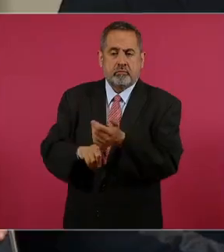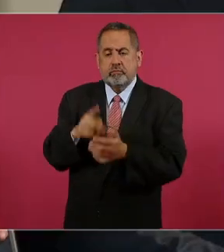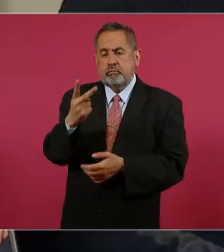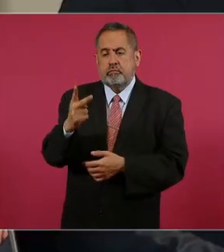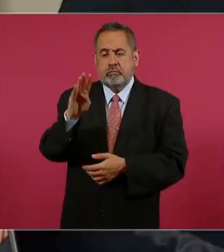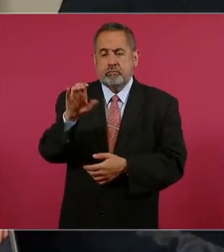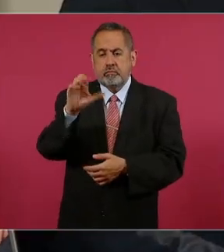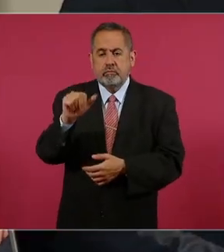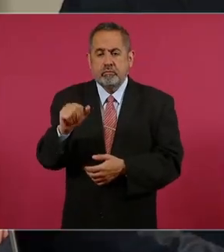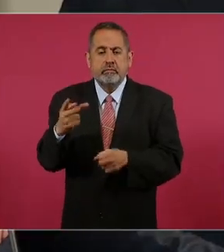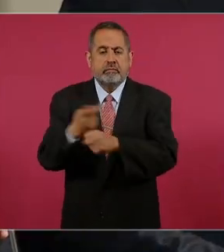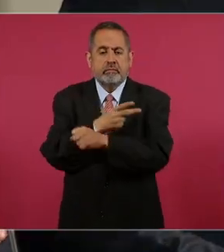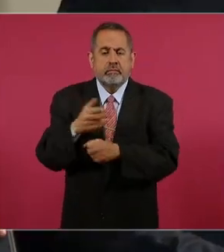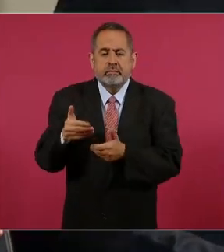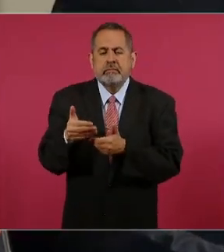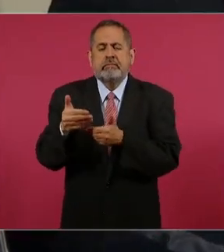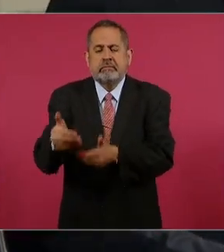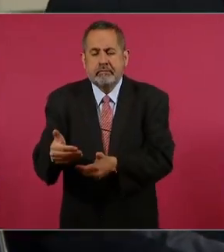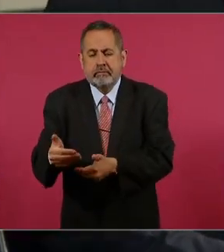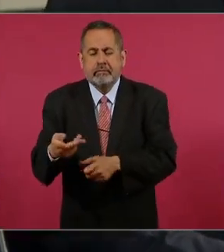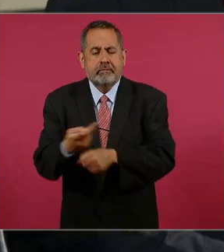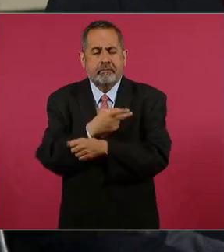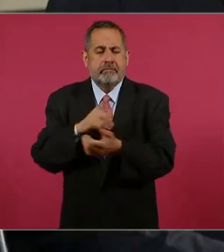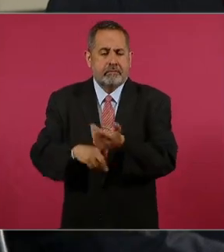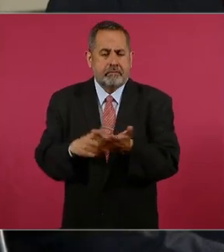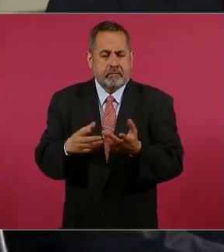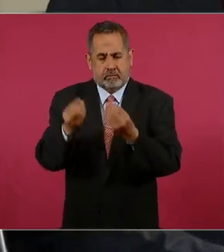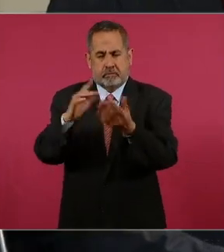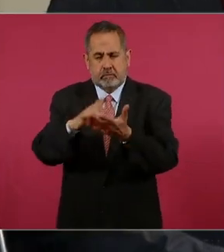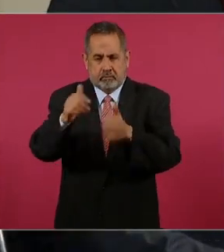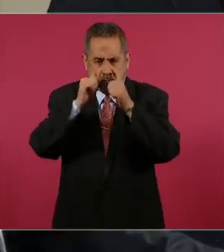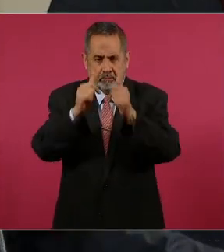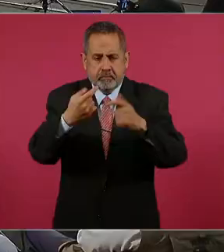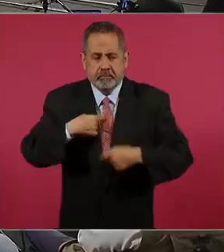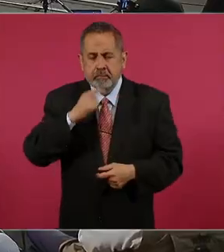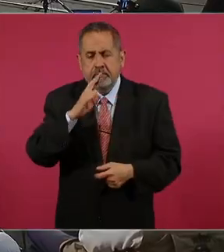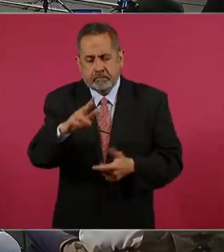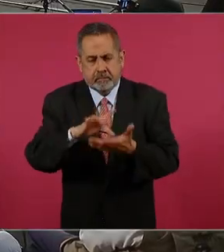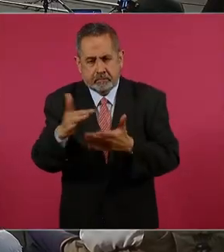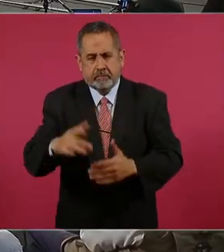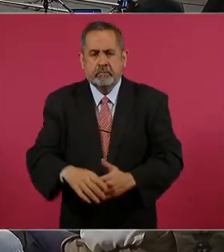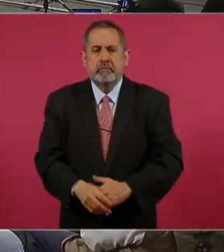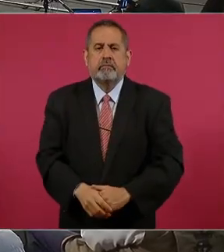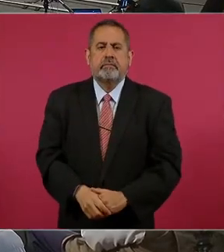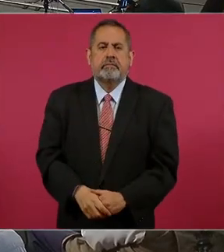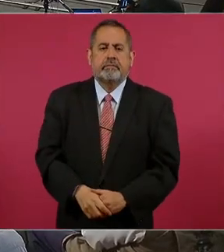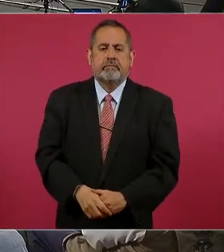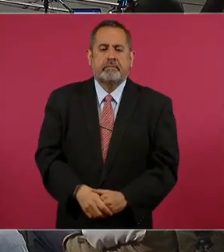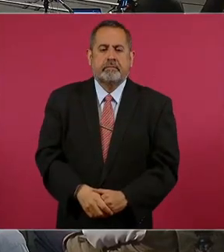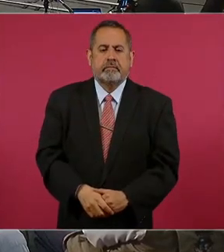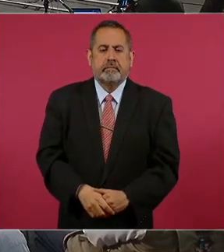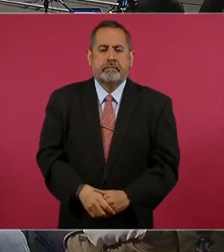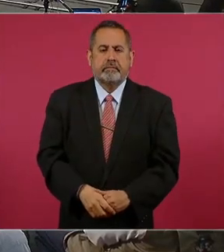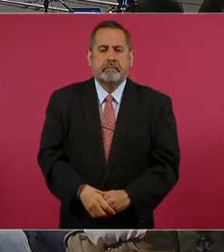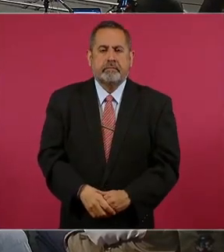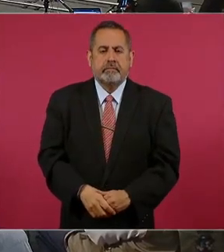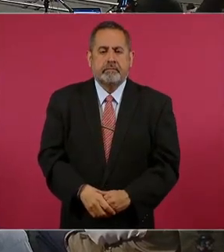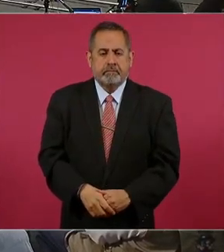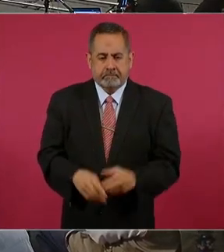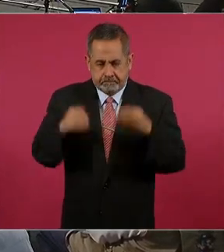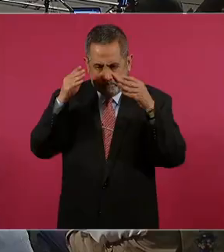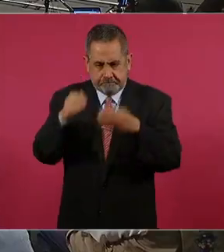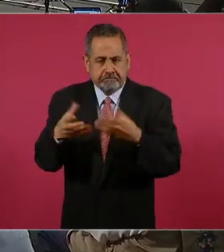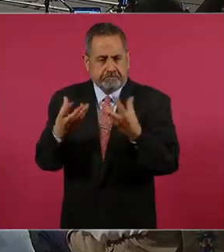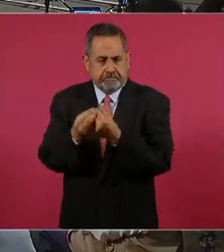bocas qué pasó presidente se va a poner y muchas gracias por las respuestas estamos en eso tengo una